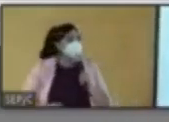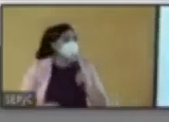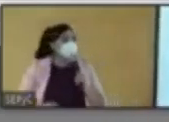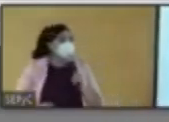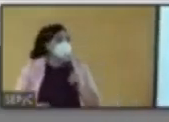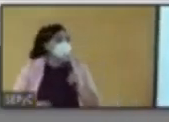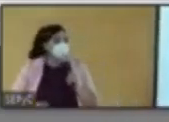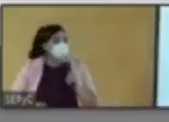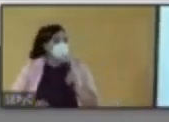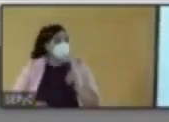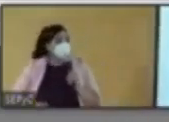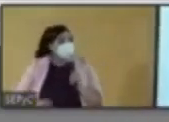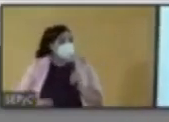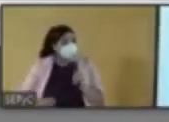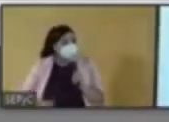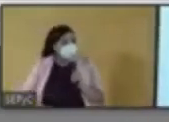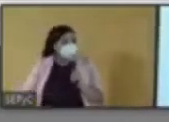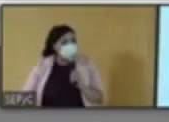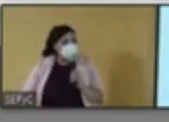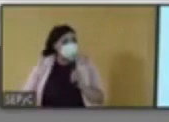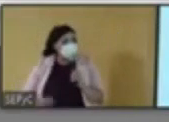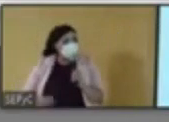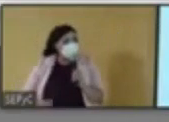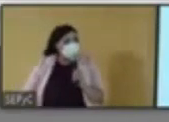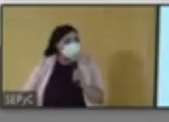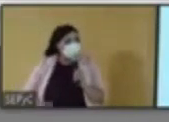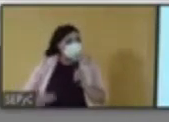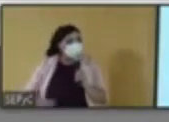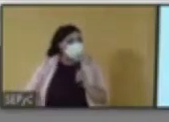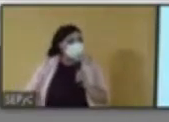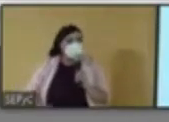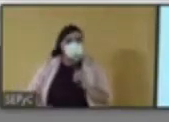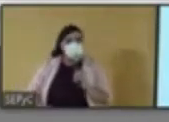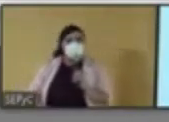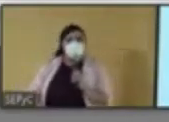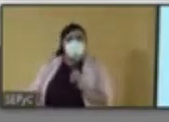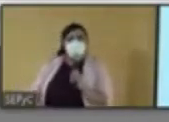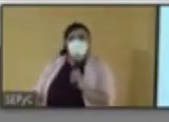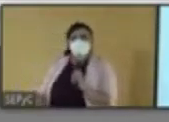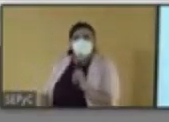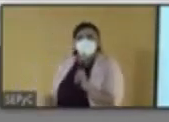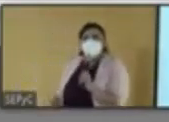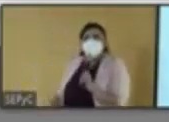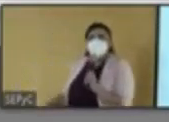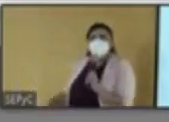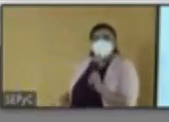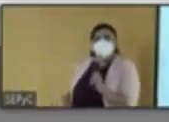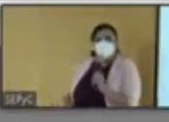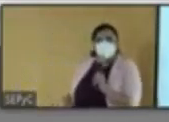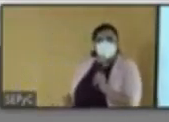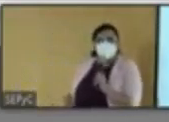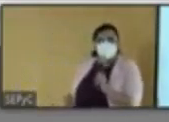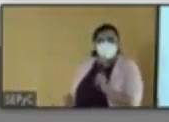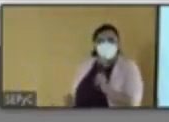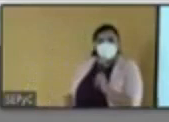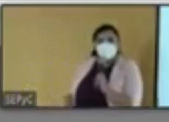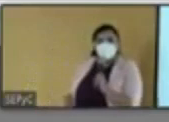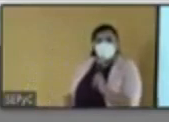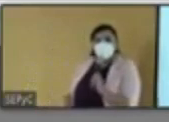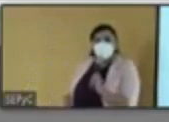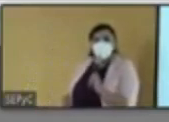denominado como atento aviso. Esto no es más que lo que hace un momento referíamos respecto a quién estaría en el supuesto de presentar